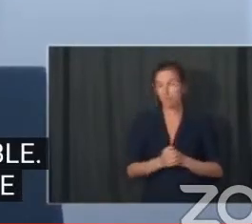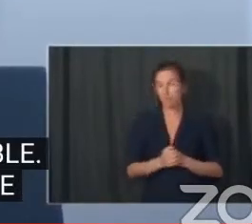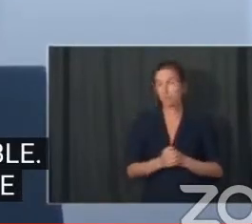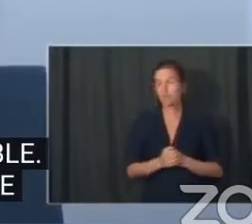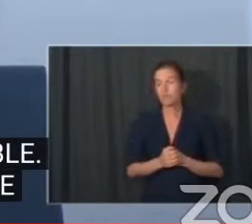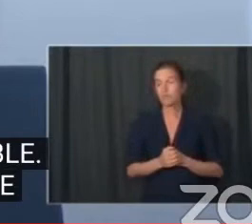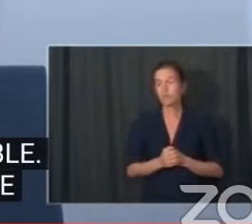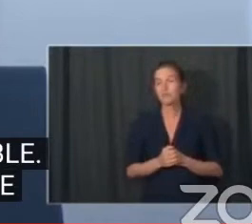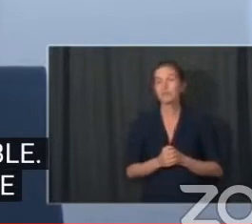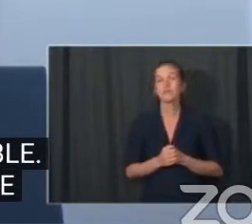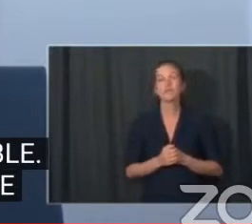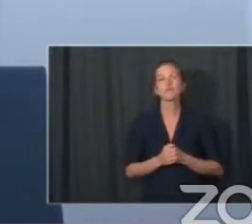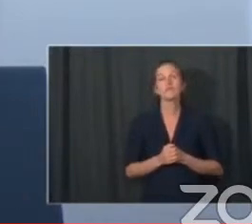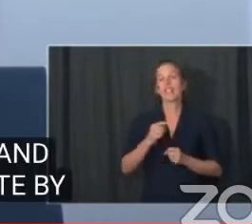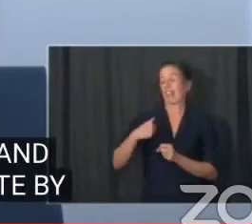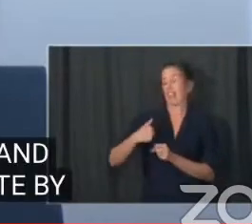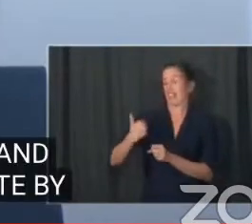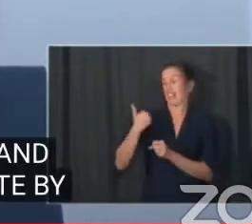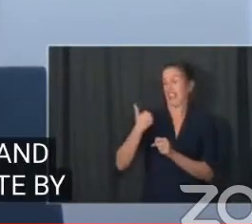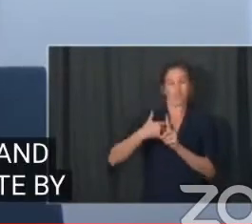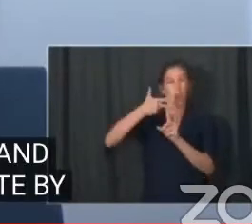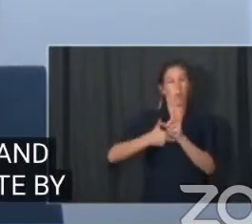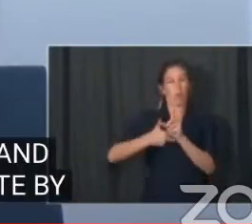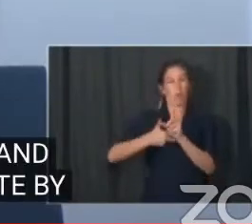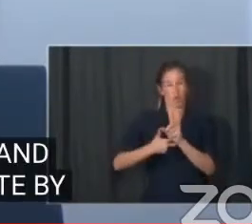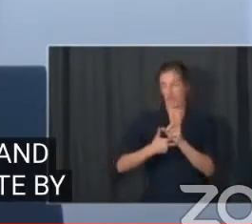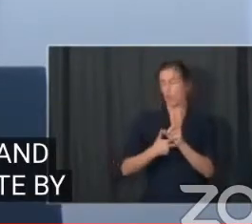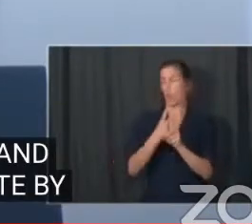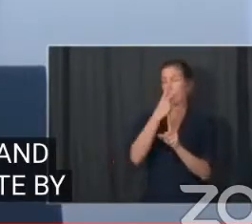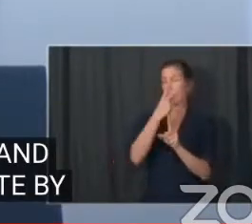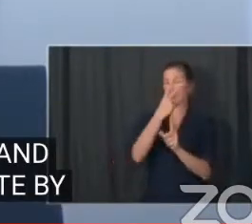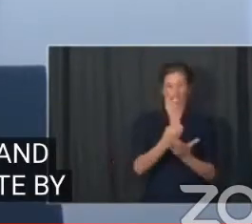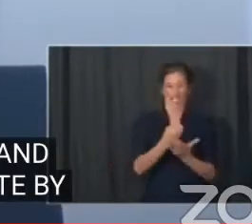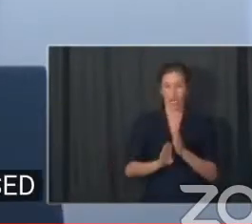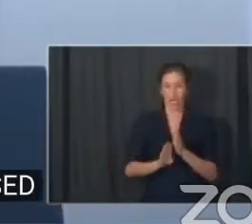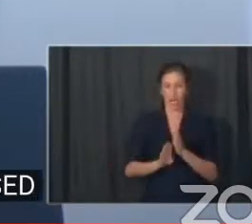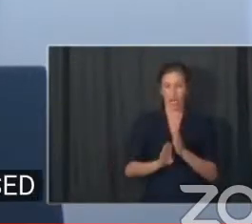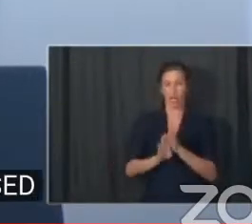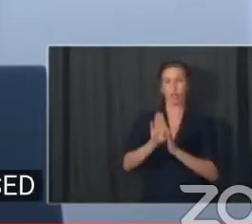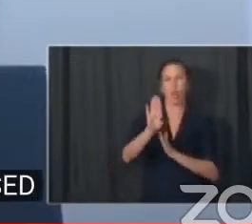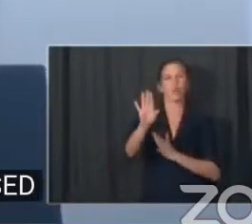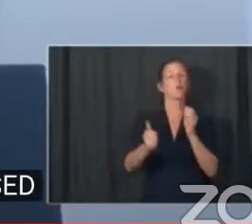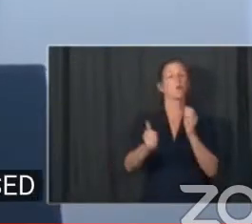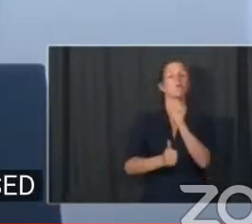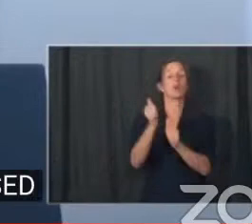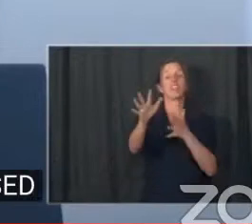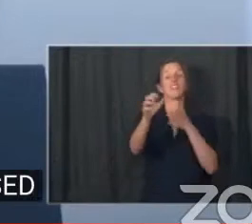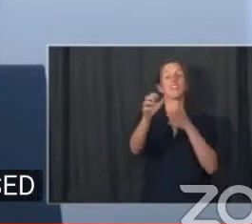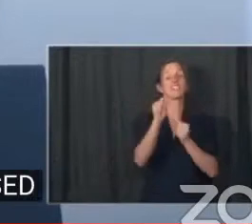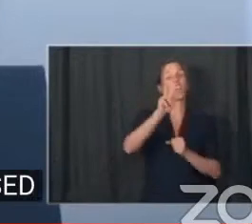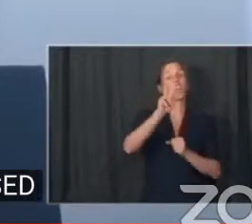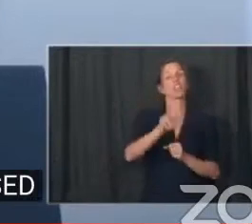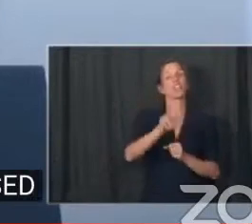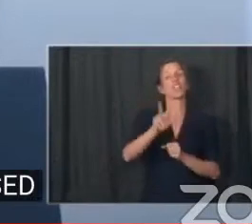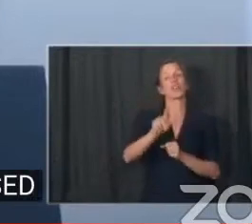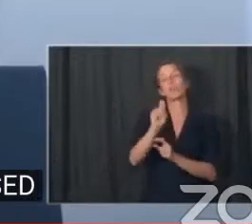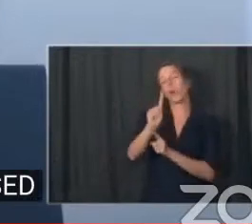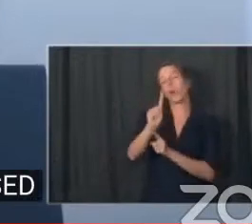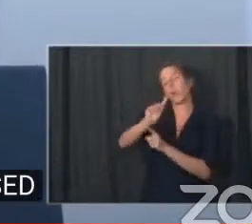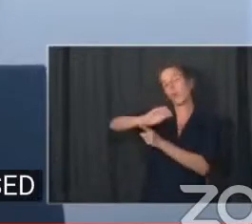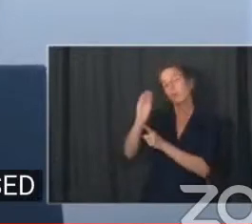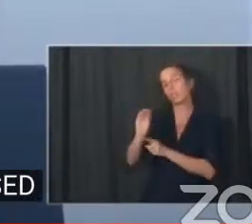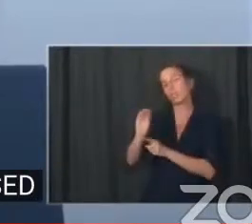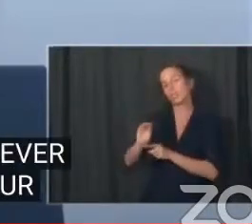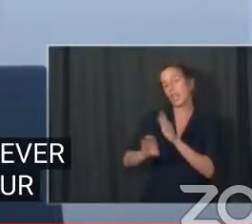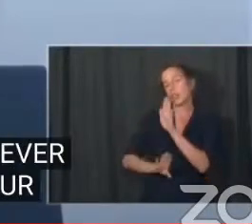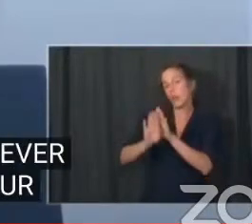récord. Tenemos números y cifras en los números increíbles. Hemos creado 13 billones de trabajos y ahora estamos